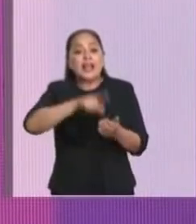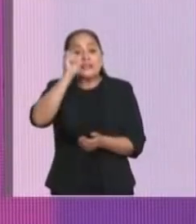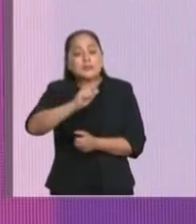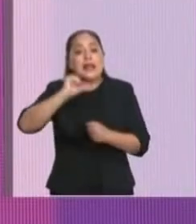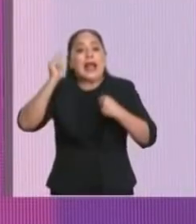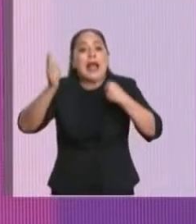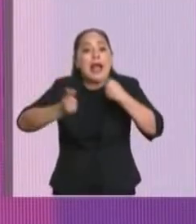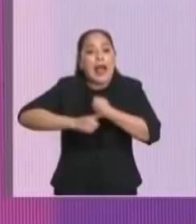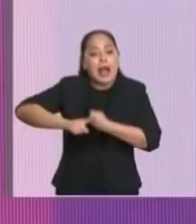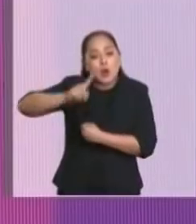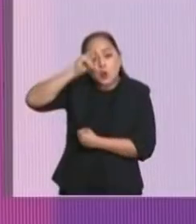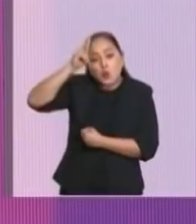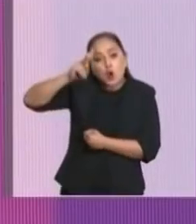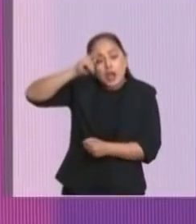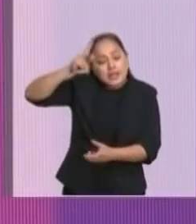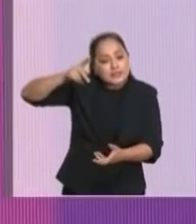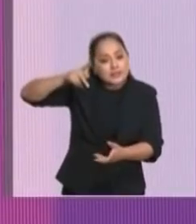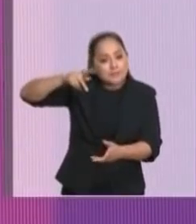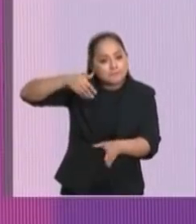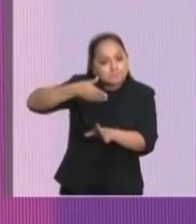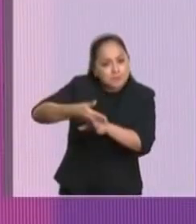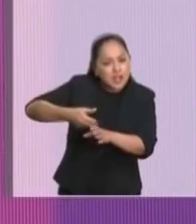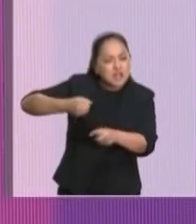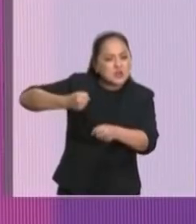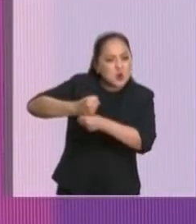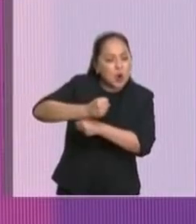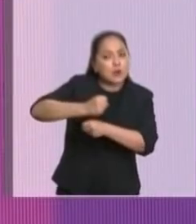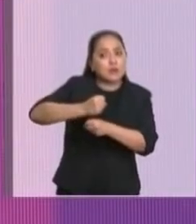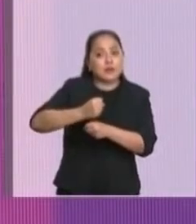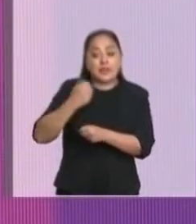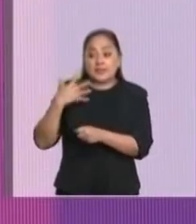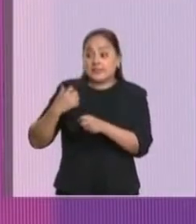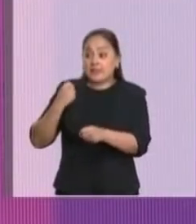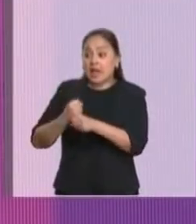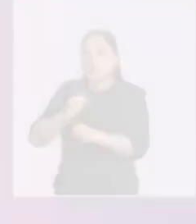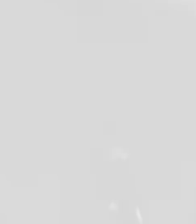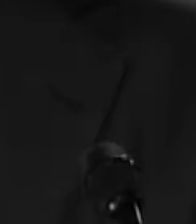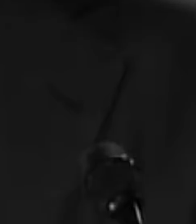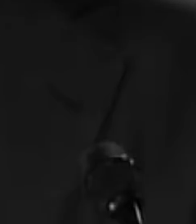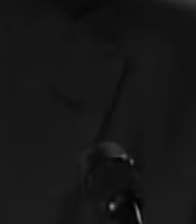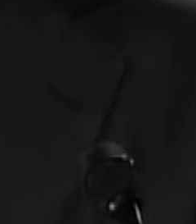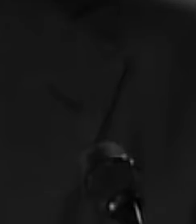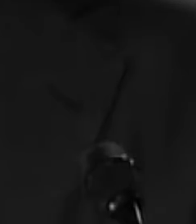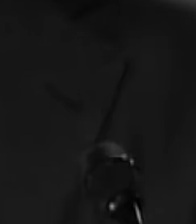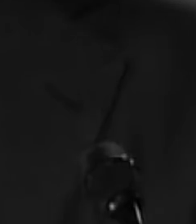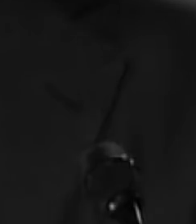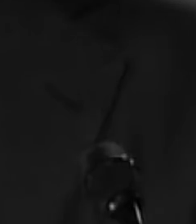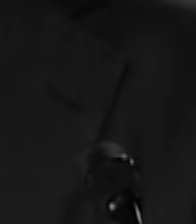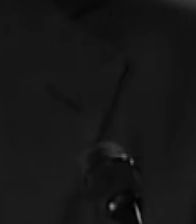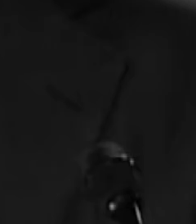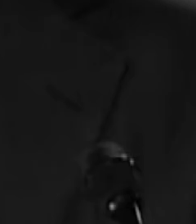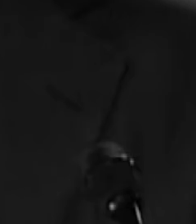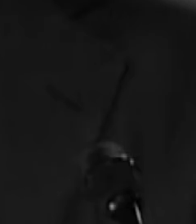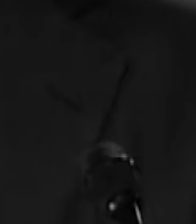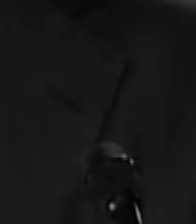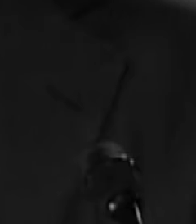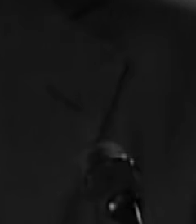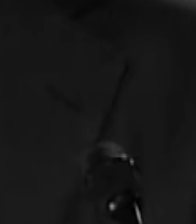violencia. Que en los últimos 2 años los feminicidios hayan aumentado 70%.